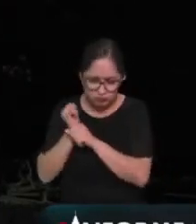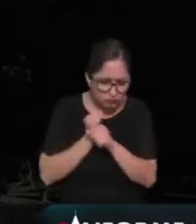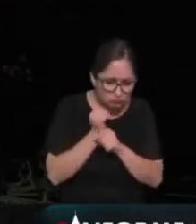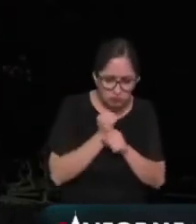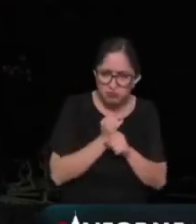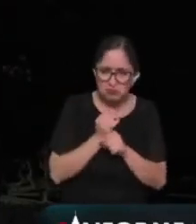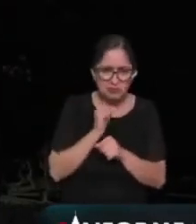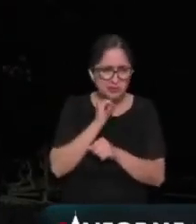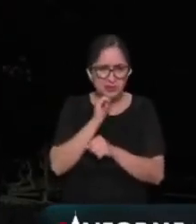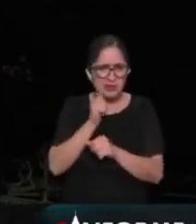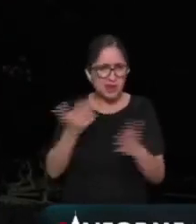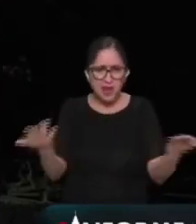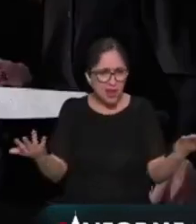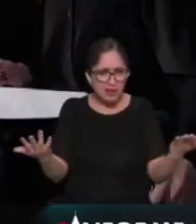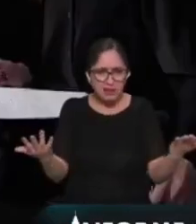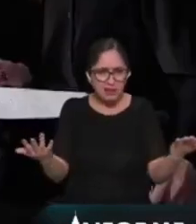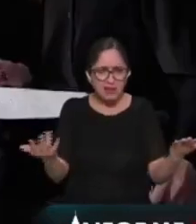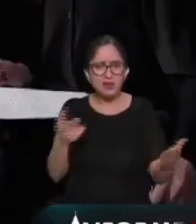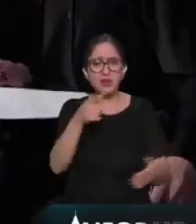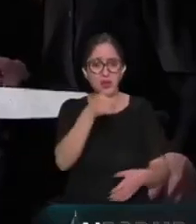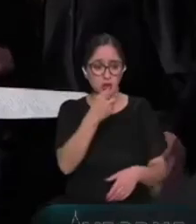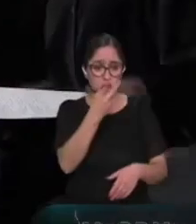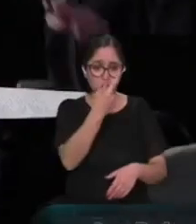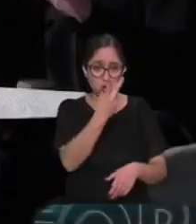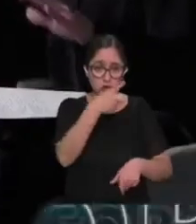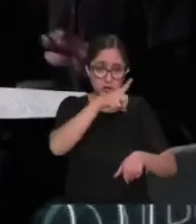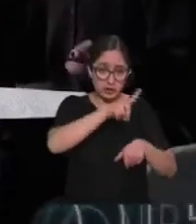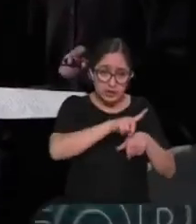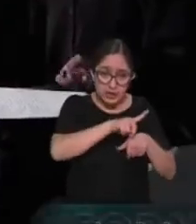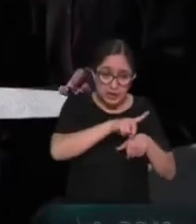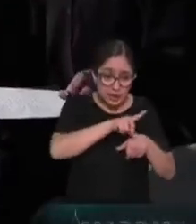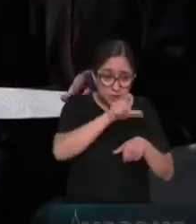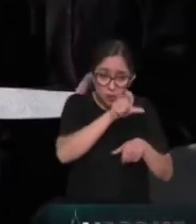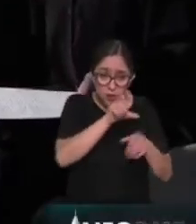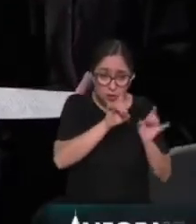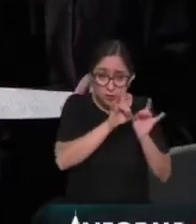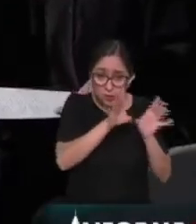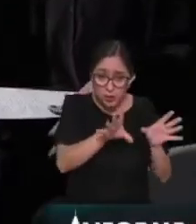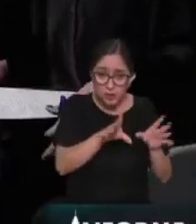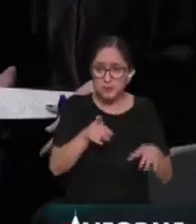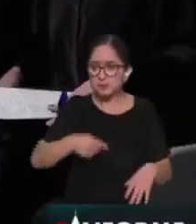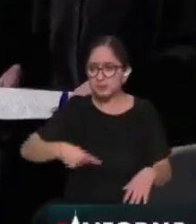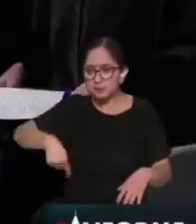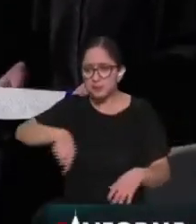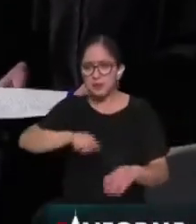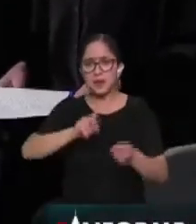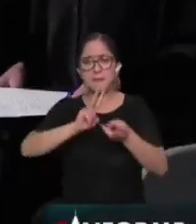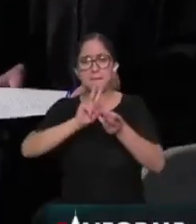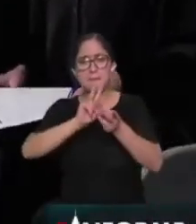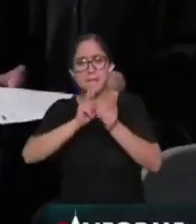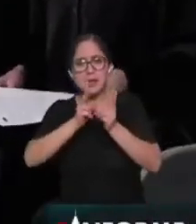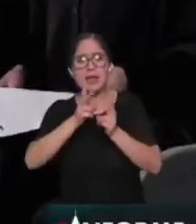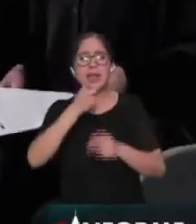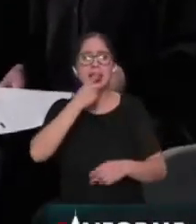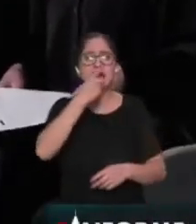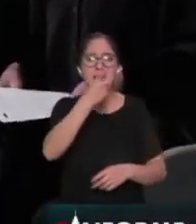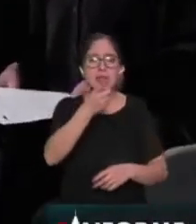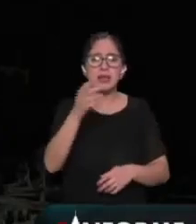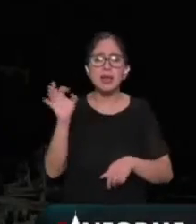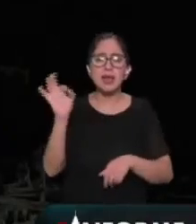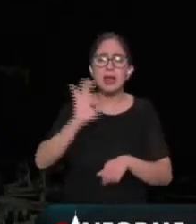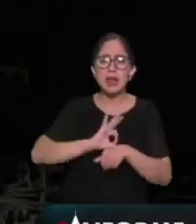2 días de los hechos. No encontraron nada, pero los vecinos que dijeron sobre el supuesto ruido de una motosierra